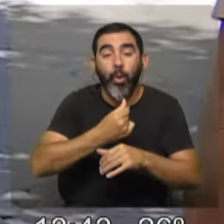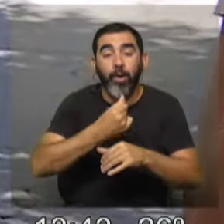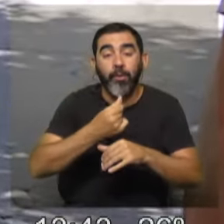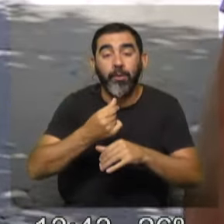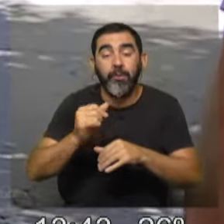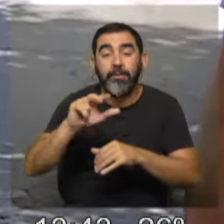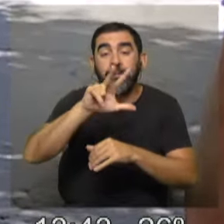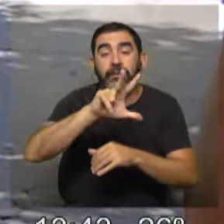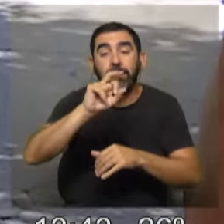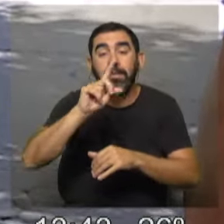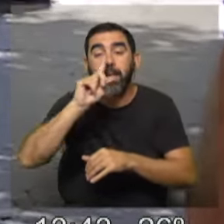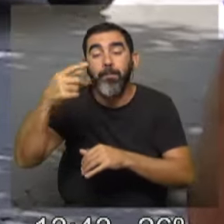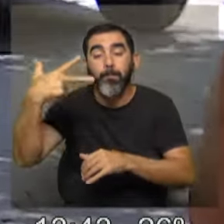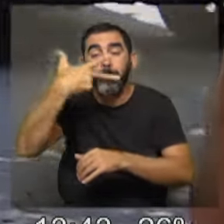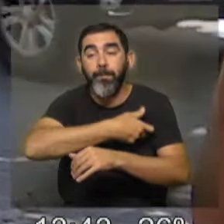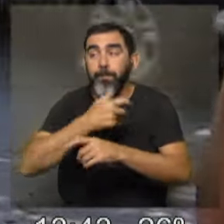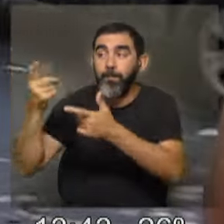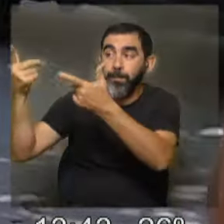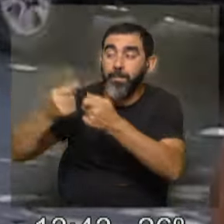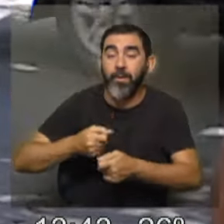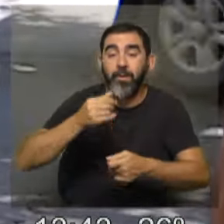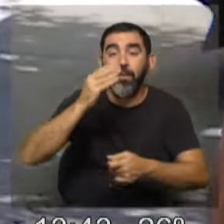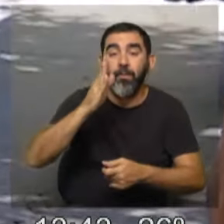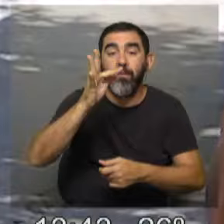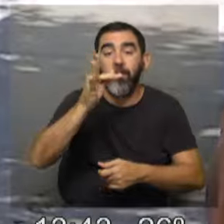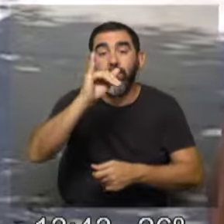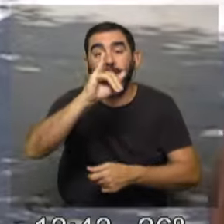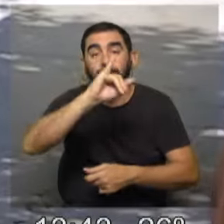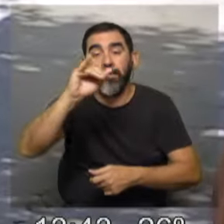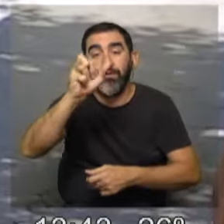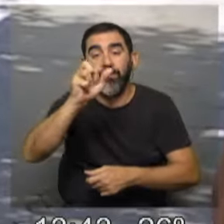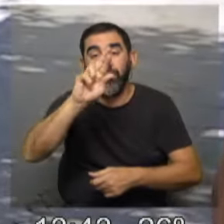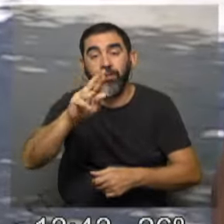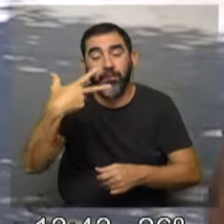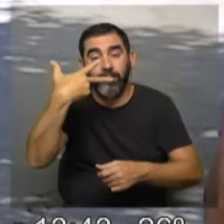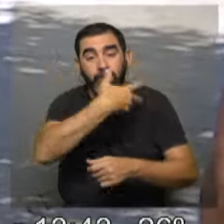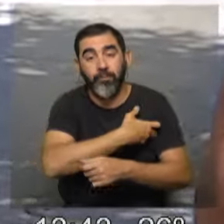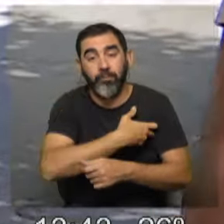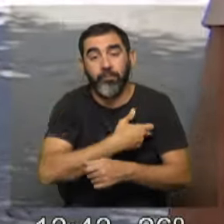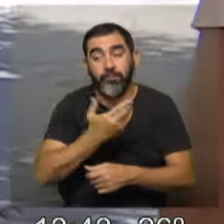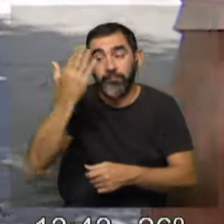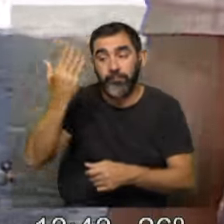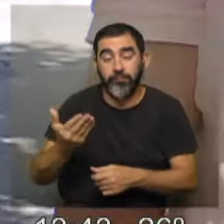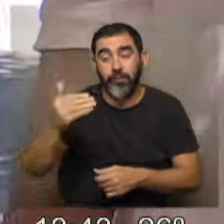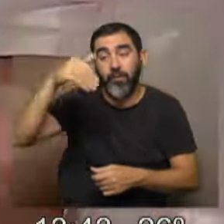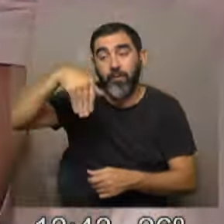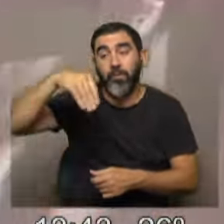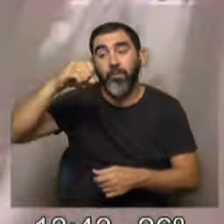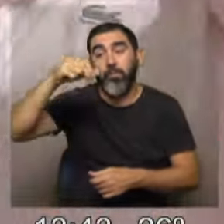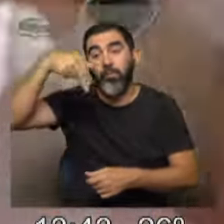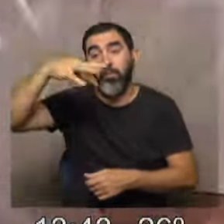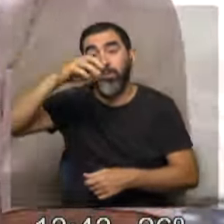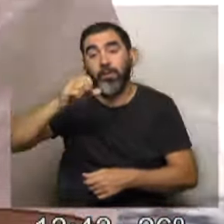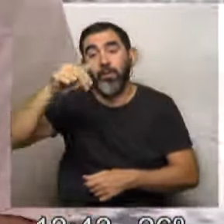país 330.000 dosis de Pfizer para comenzar a aplicarse. Y estamos con Sabino Montenegro, el presidente de